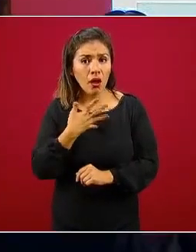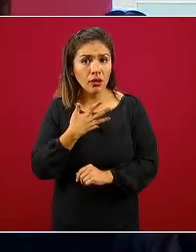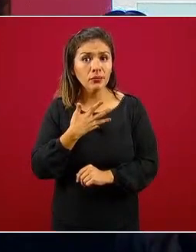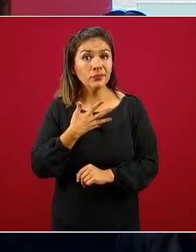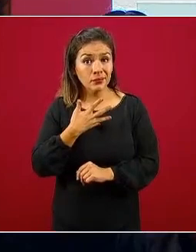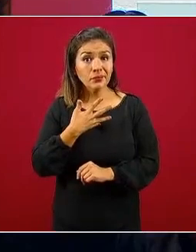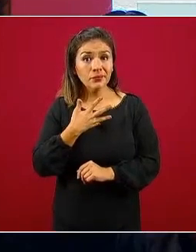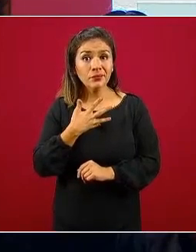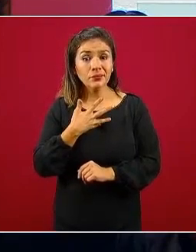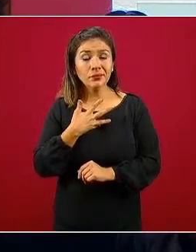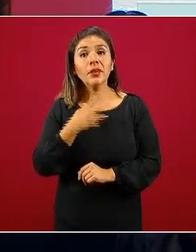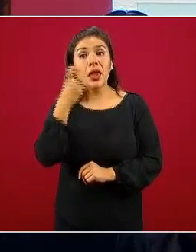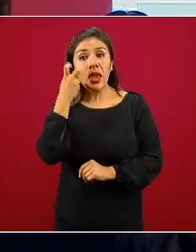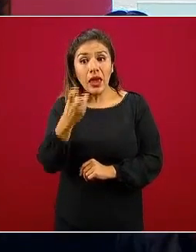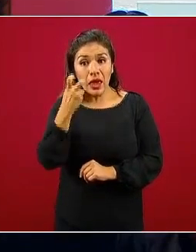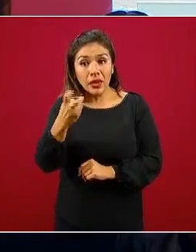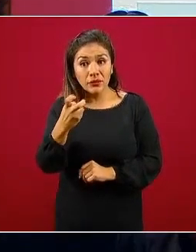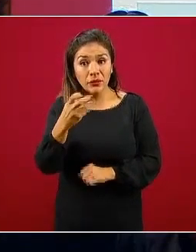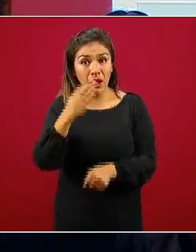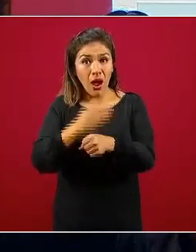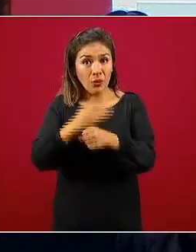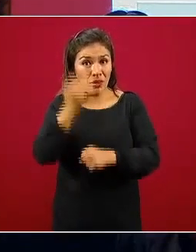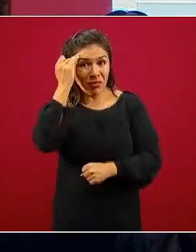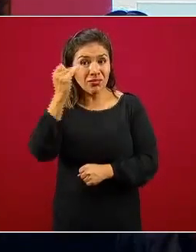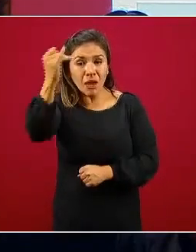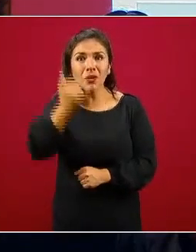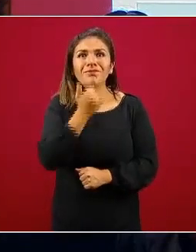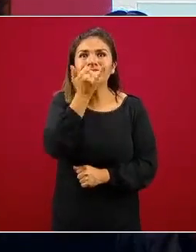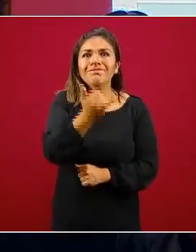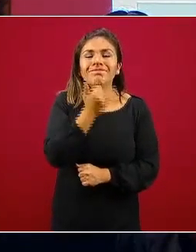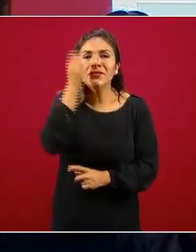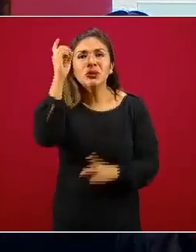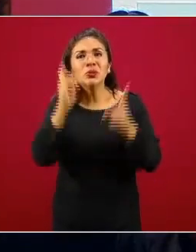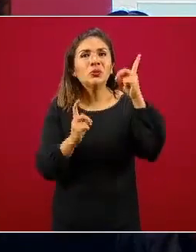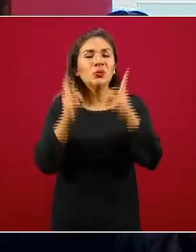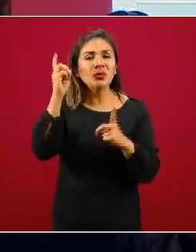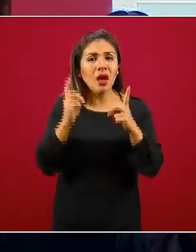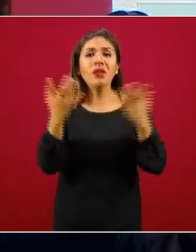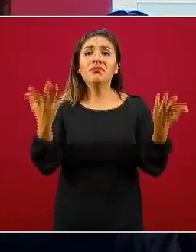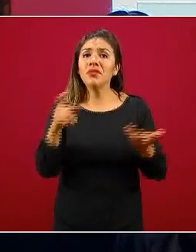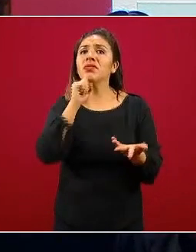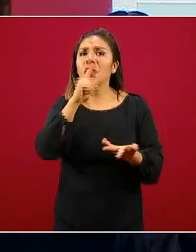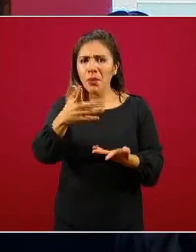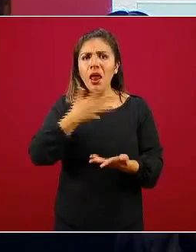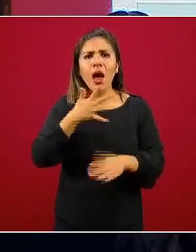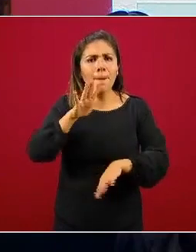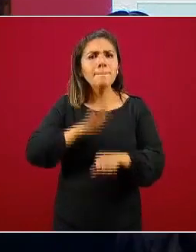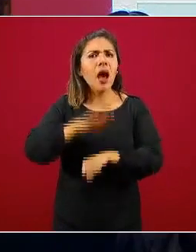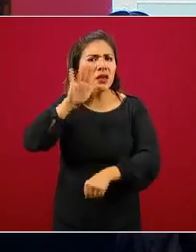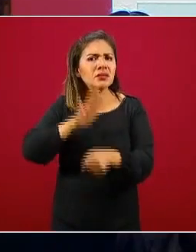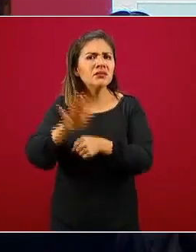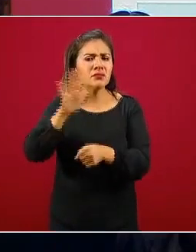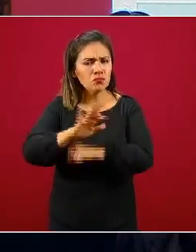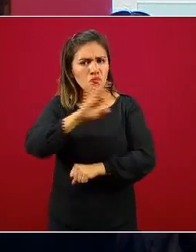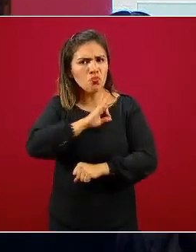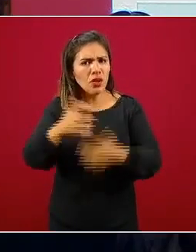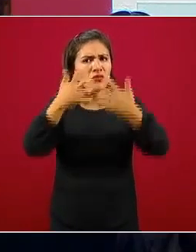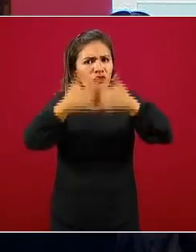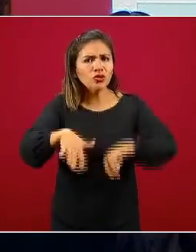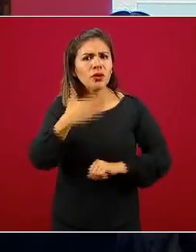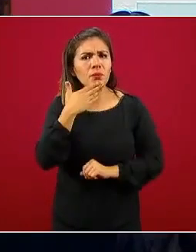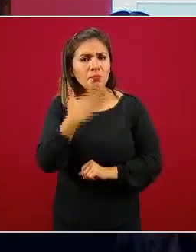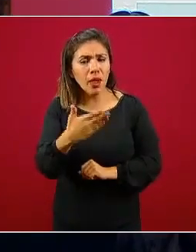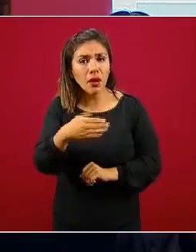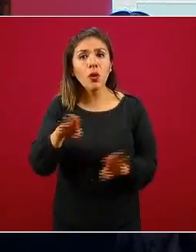Pero esto, en estas etapas de incertidumbre, también hay otras salidas, hay otros mecanismos que pueden